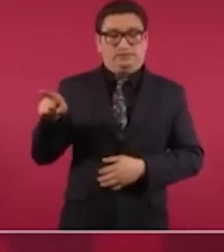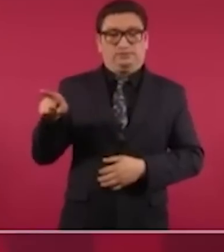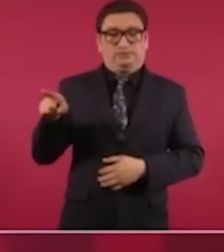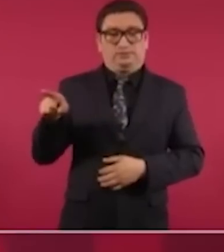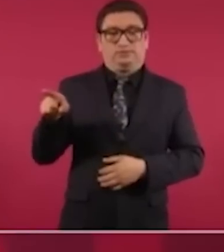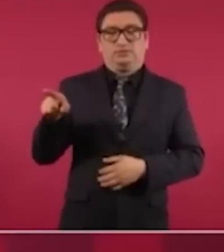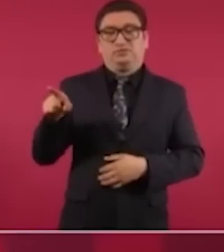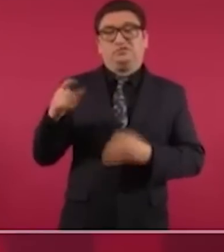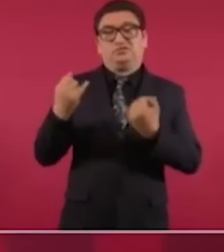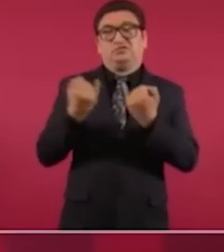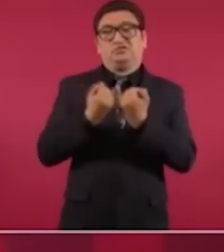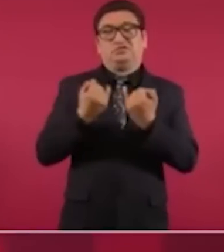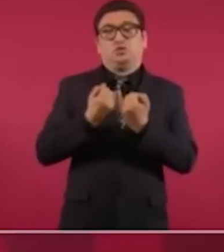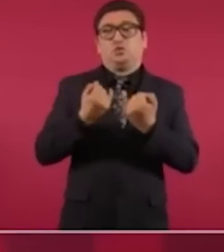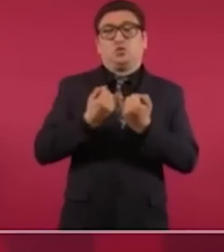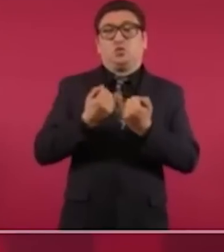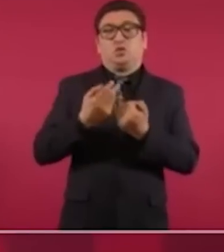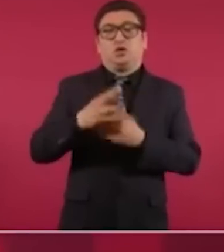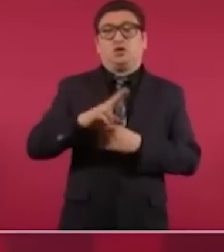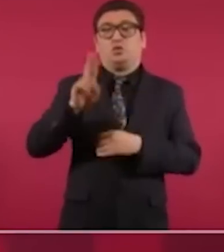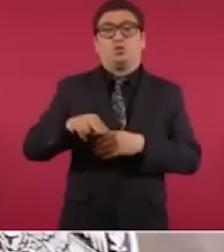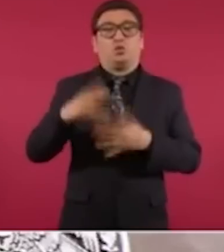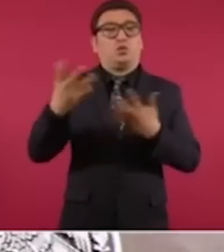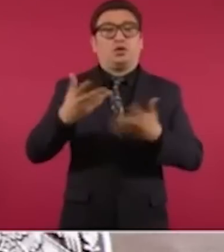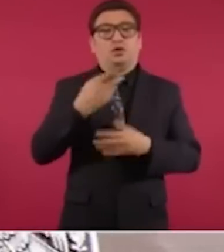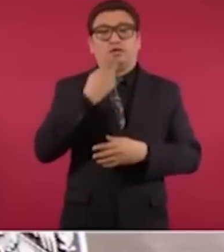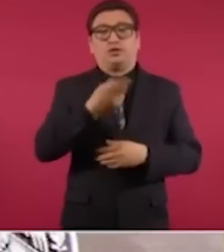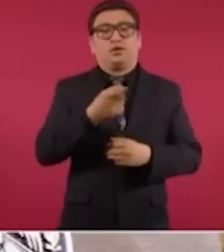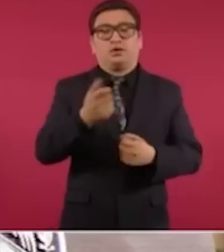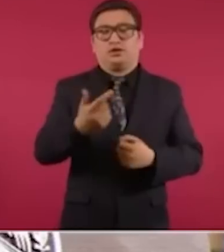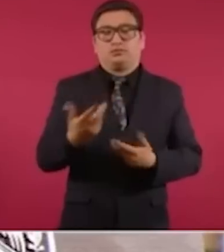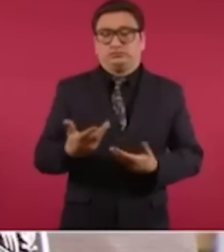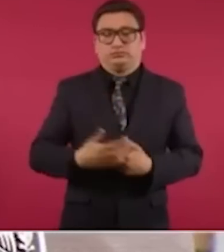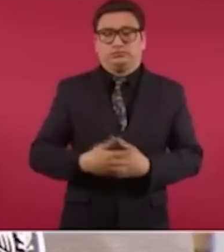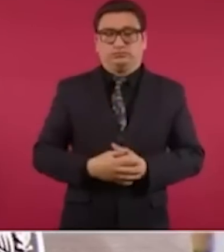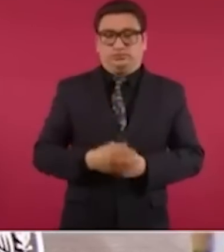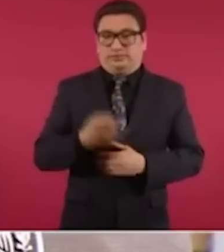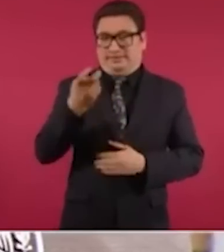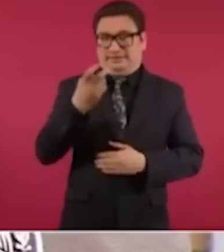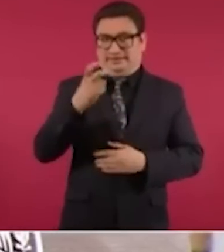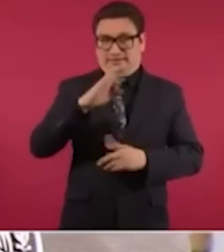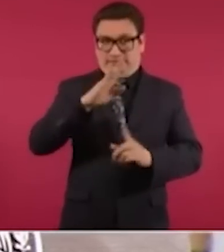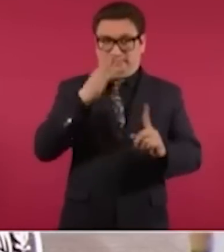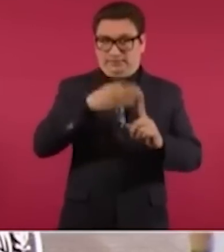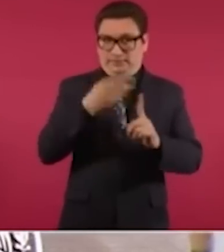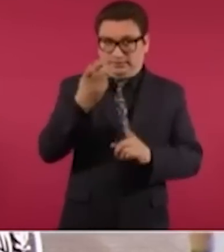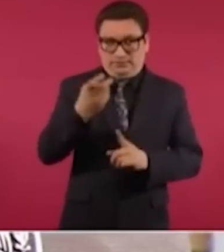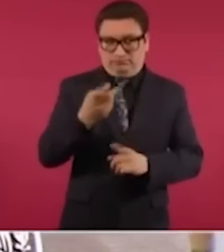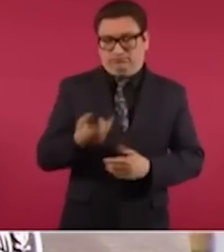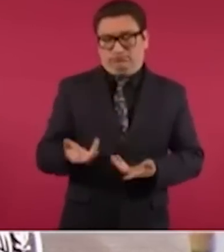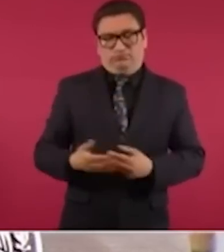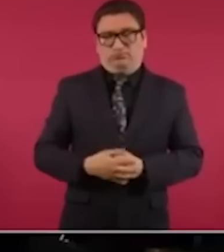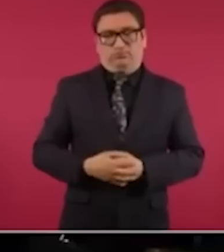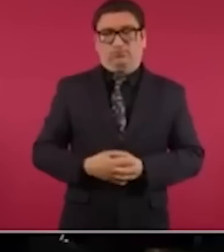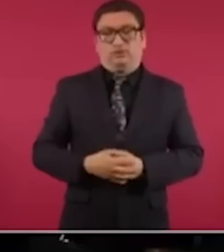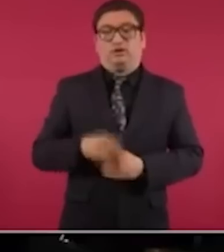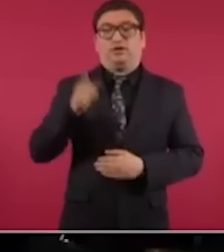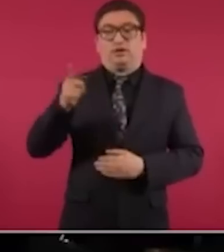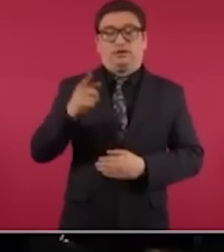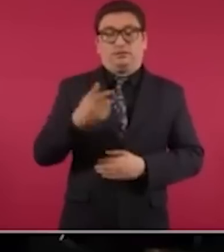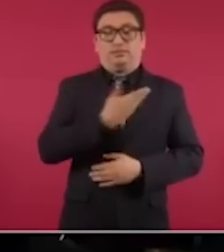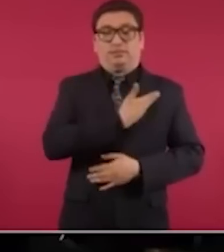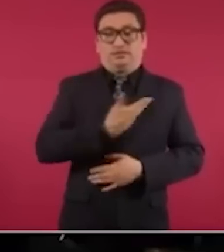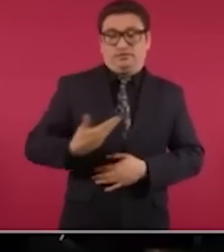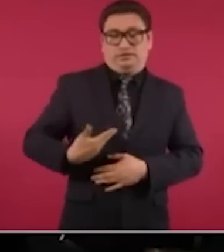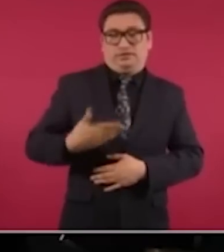han hecho nunca un planteamiento en ese sentido presidente mayden es